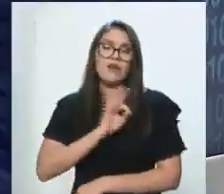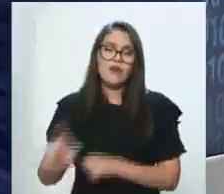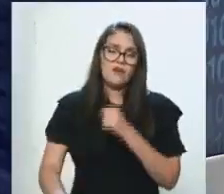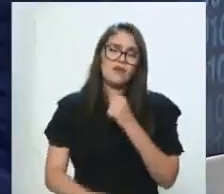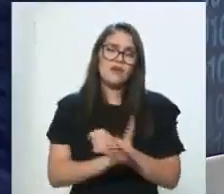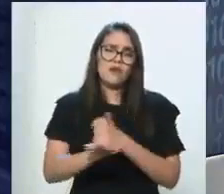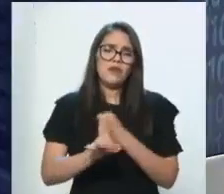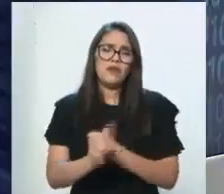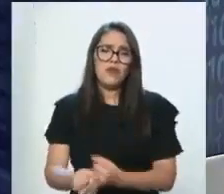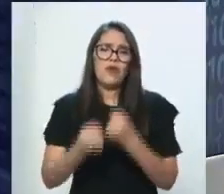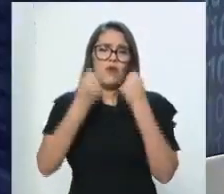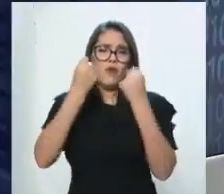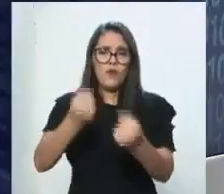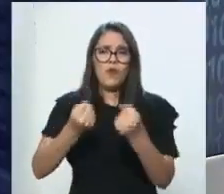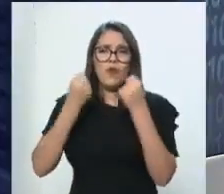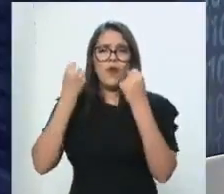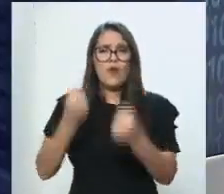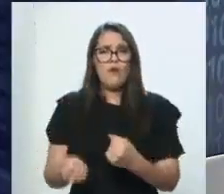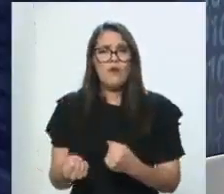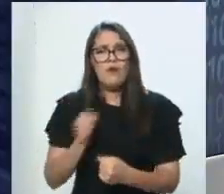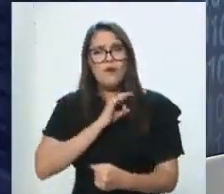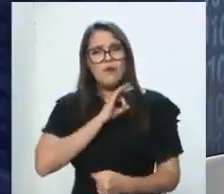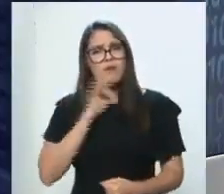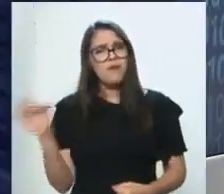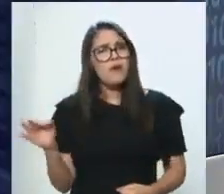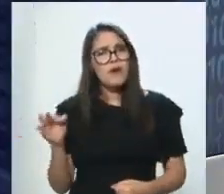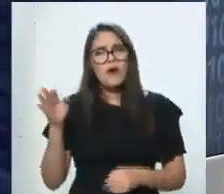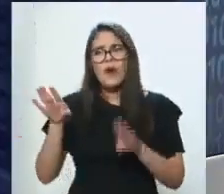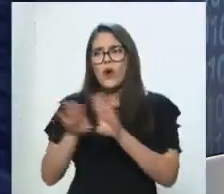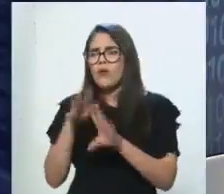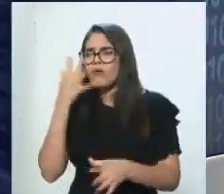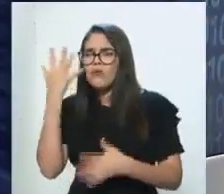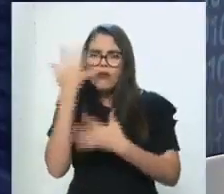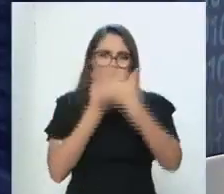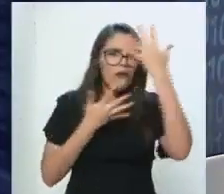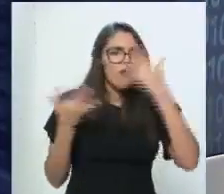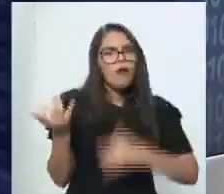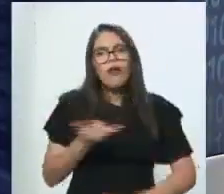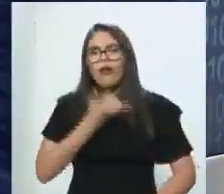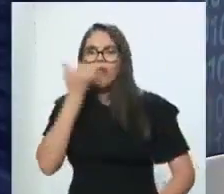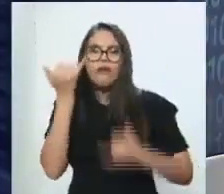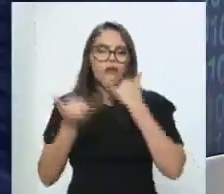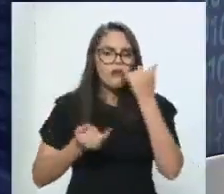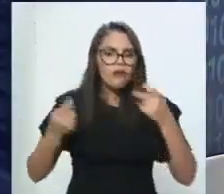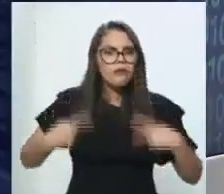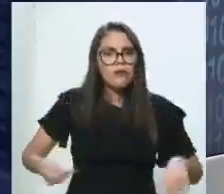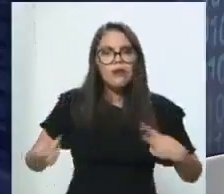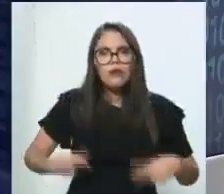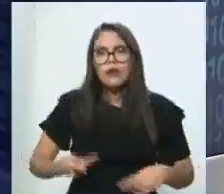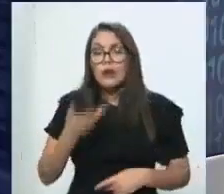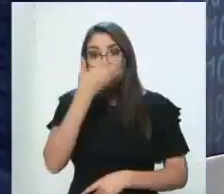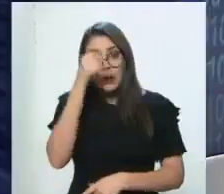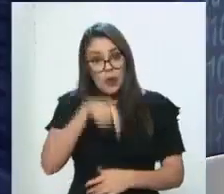confundir, desacreditar y con ello controlar conductas y decisiones en las personas. Sucede en